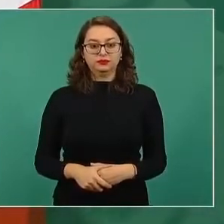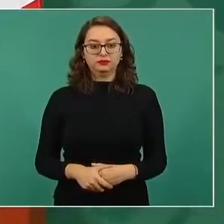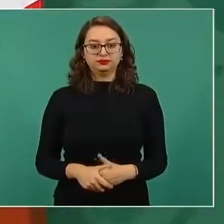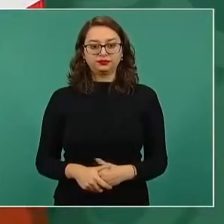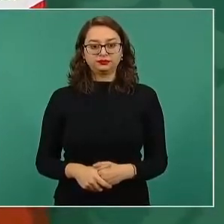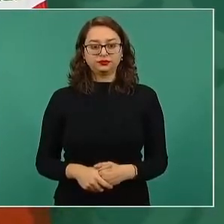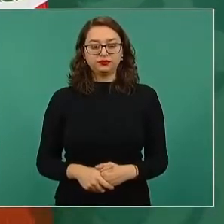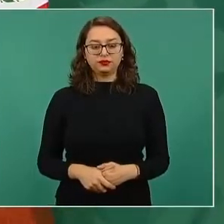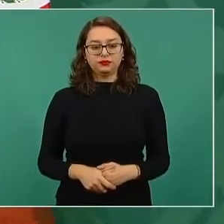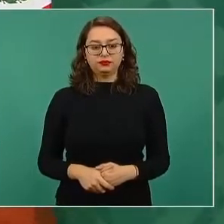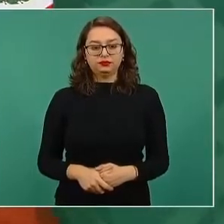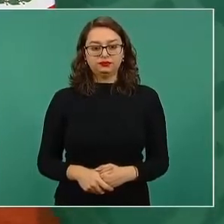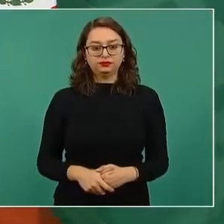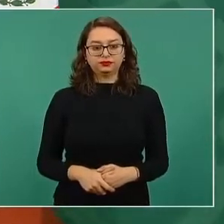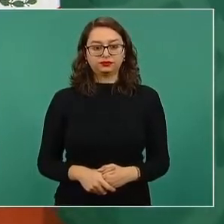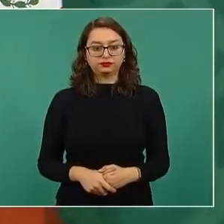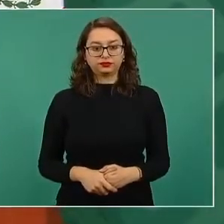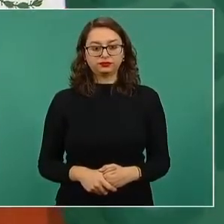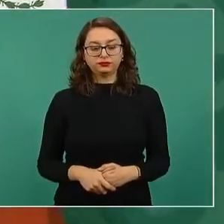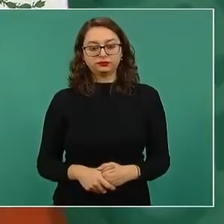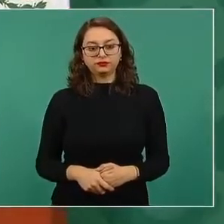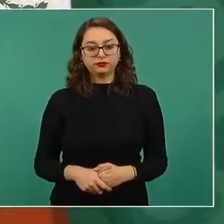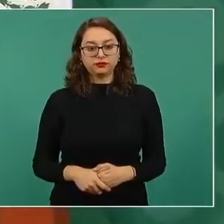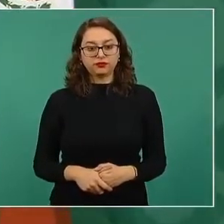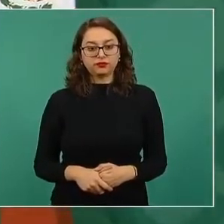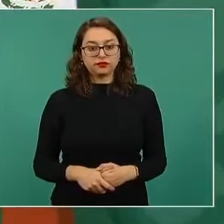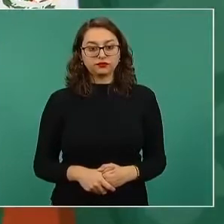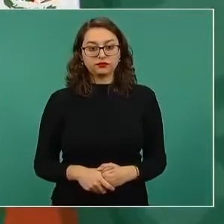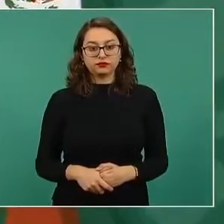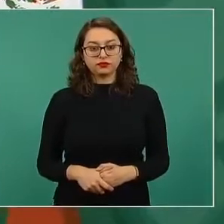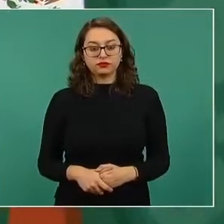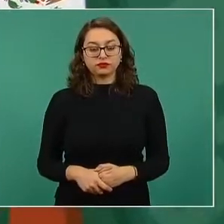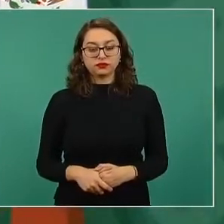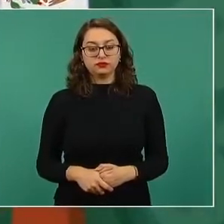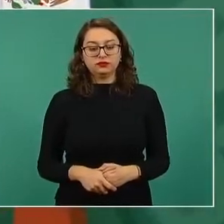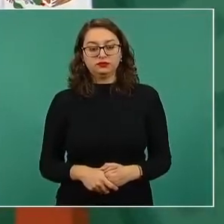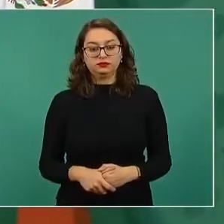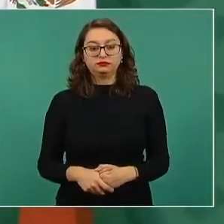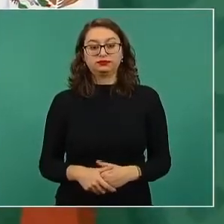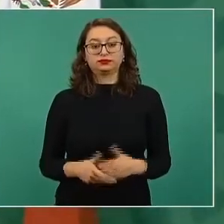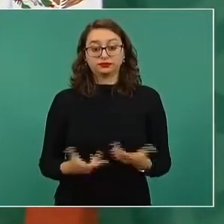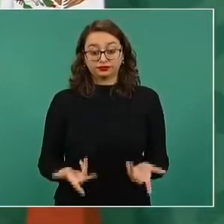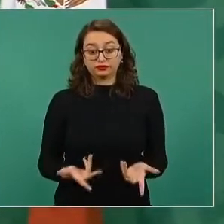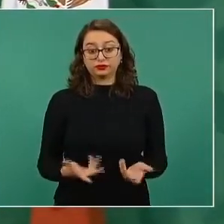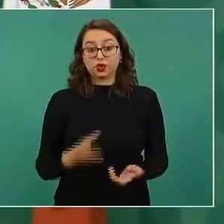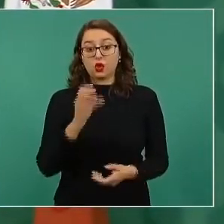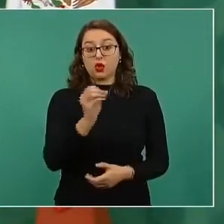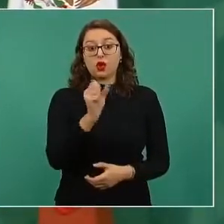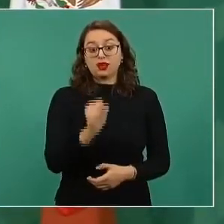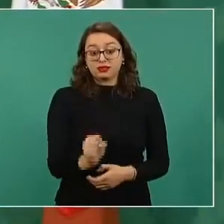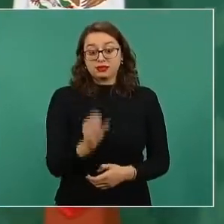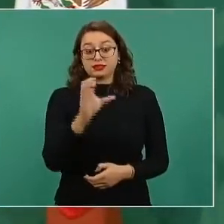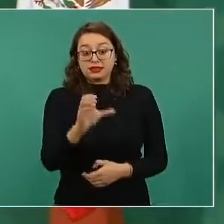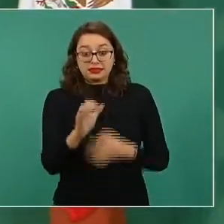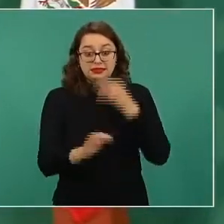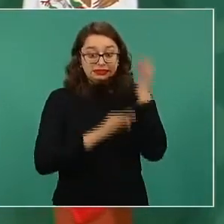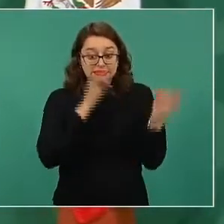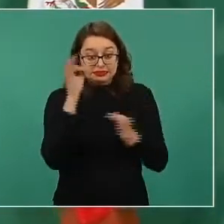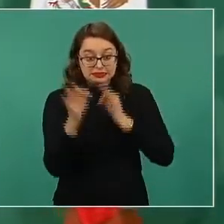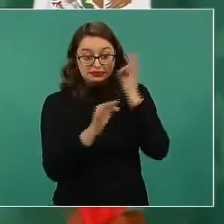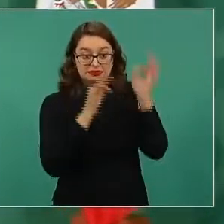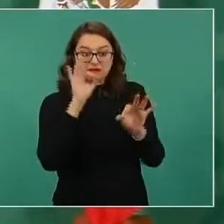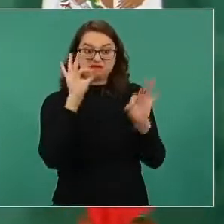Esto lo hacían organizaciones sociales, pero